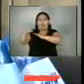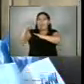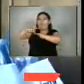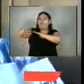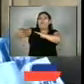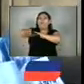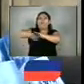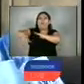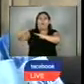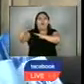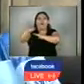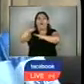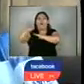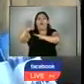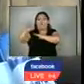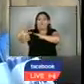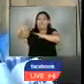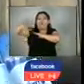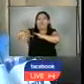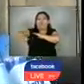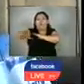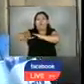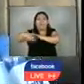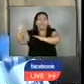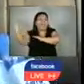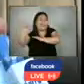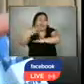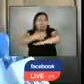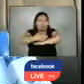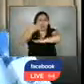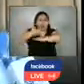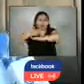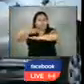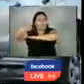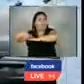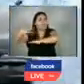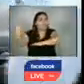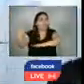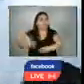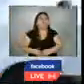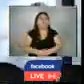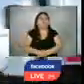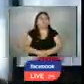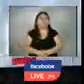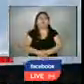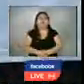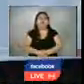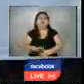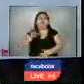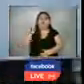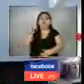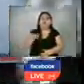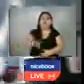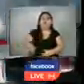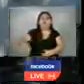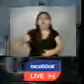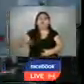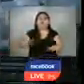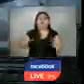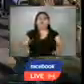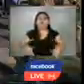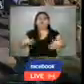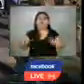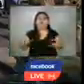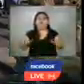la quebrada del Garrobo y nosotros requerimos un muro de protección completo. Uno de los lugares en donde se lleva a cabo